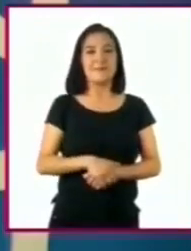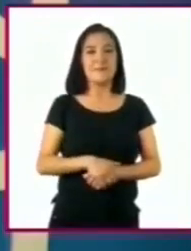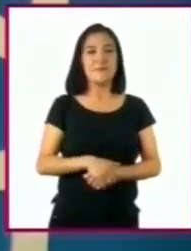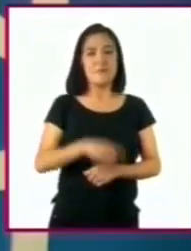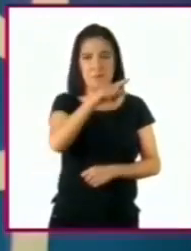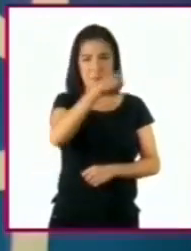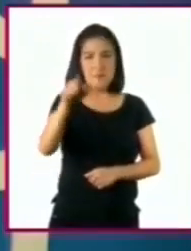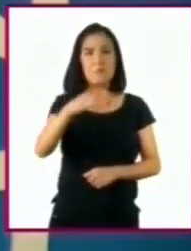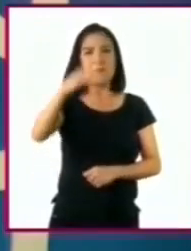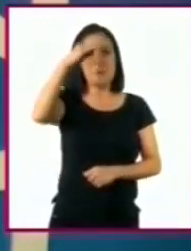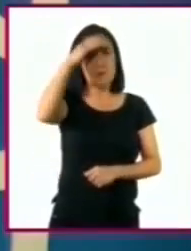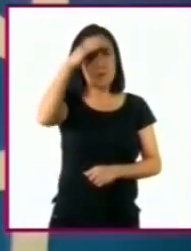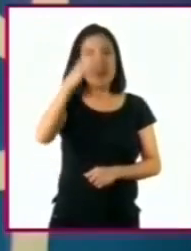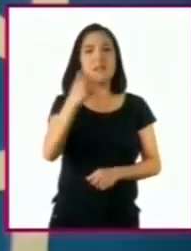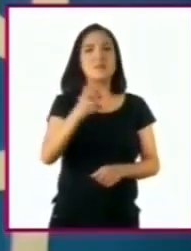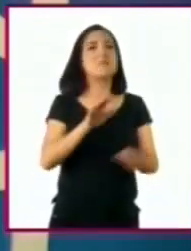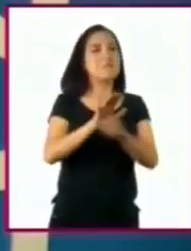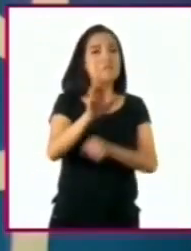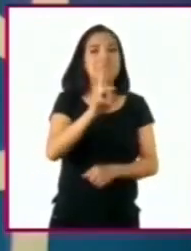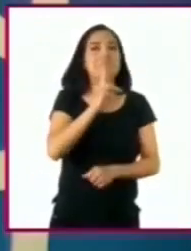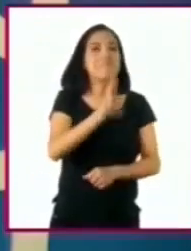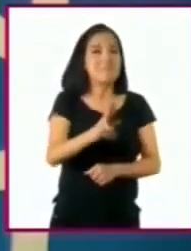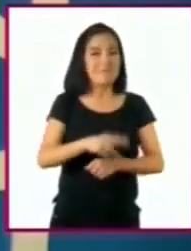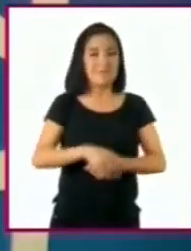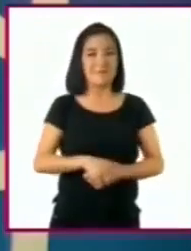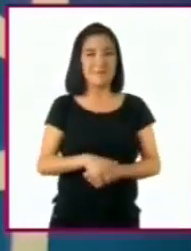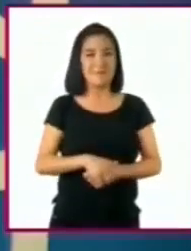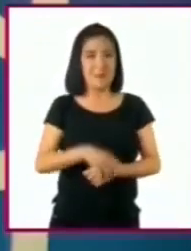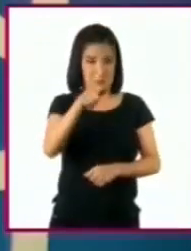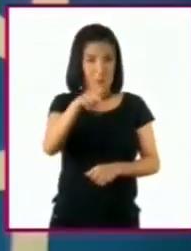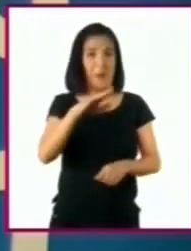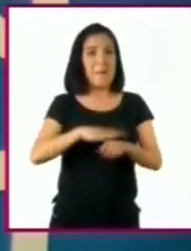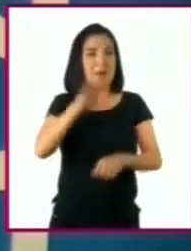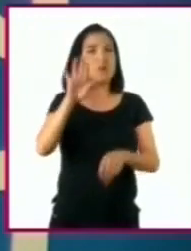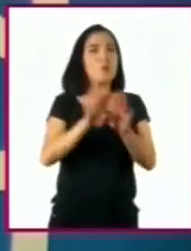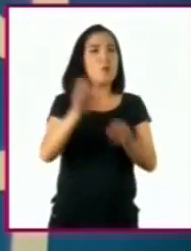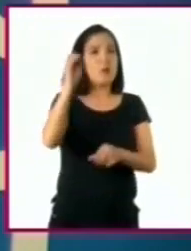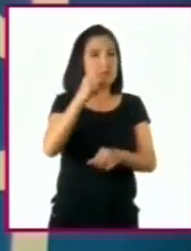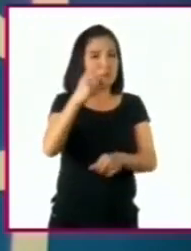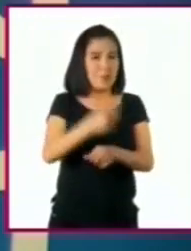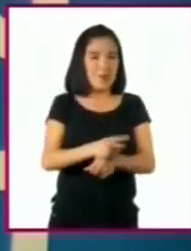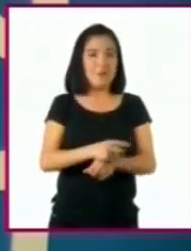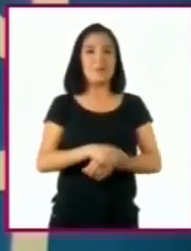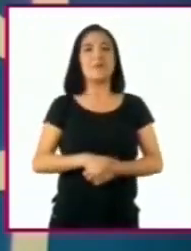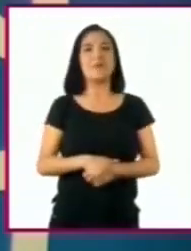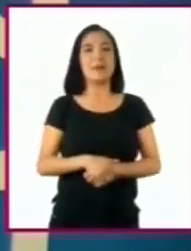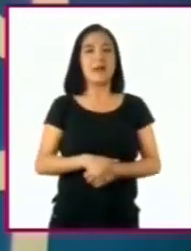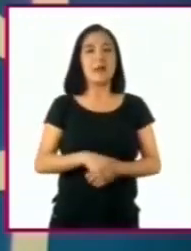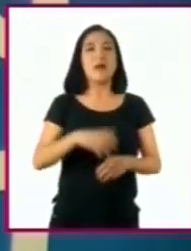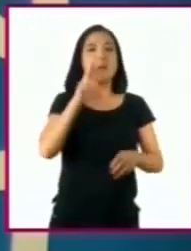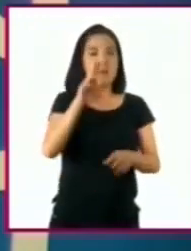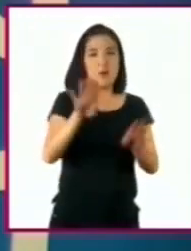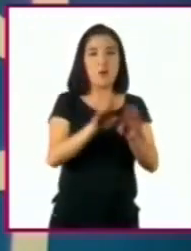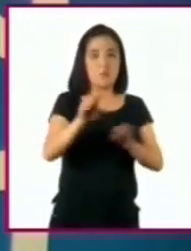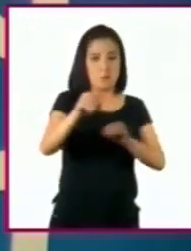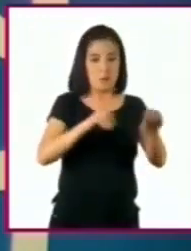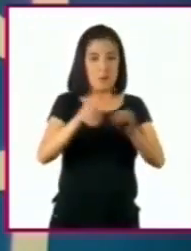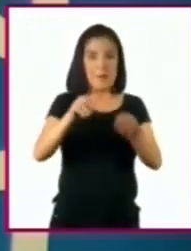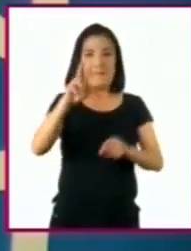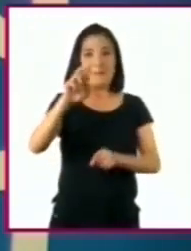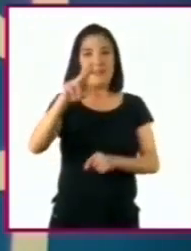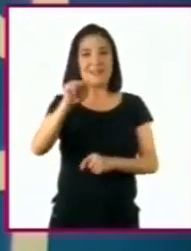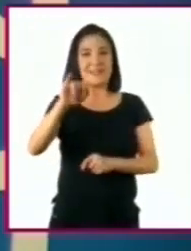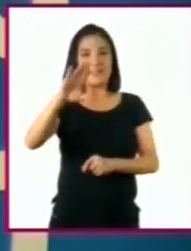¿Pensaron ustedes en alguna de estas respuestas? ¿Tienen más opciones? El movimiento de los vértices del